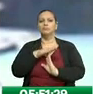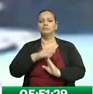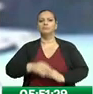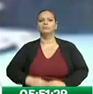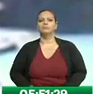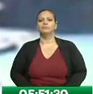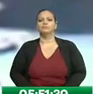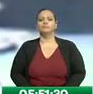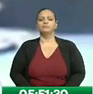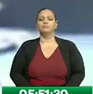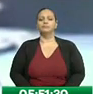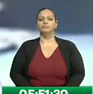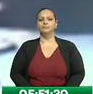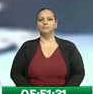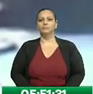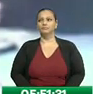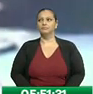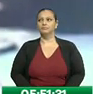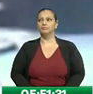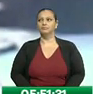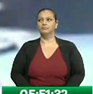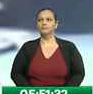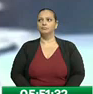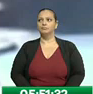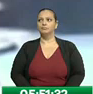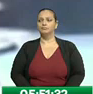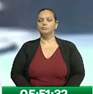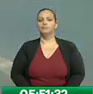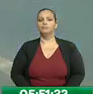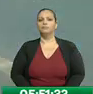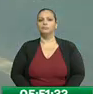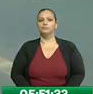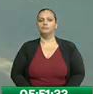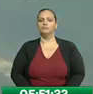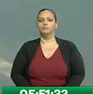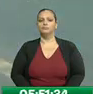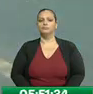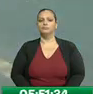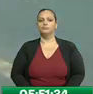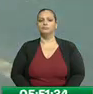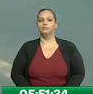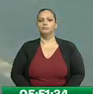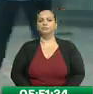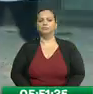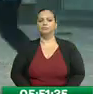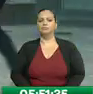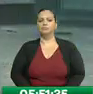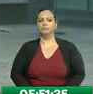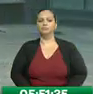eterno y que brille para ella la luz perpetua. Desde la provincia de Manabí, informó Wendy Delgado.